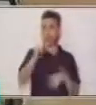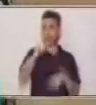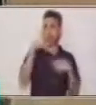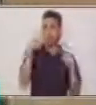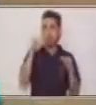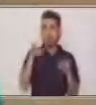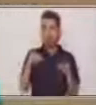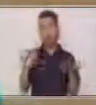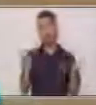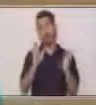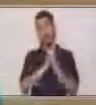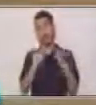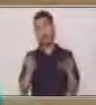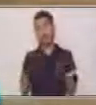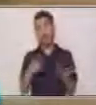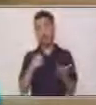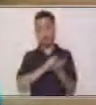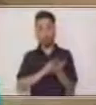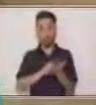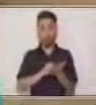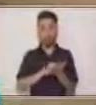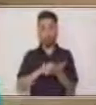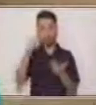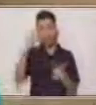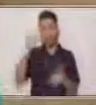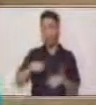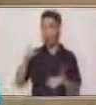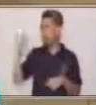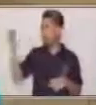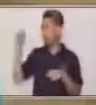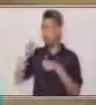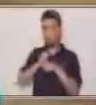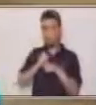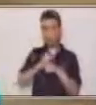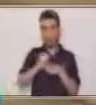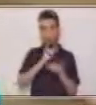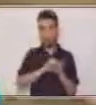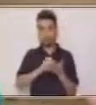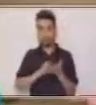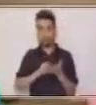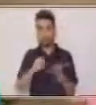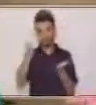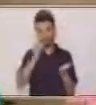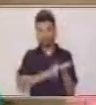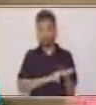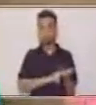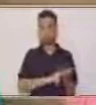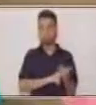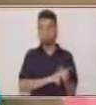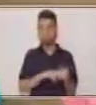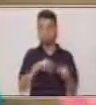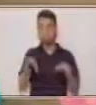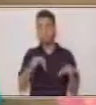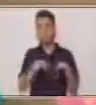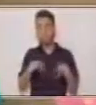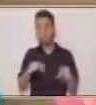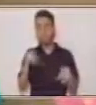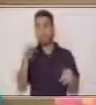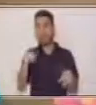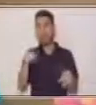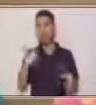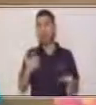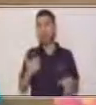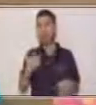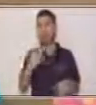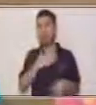en tu cuaderno o en algún lugar donde estés trabajando tus actividades de Aprendo